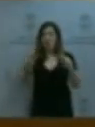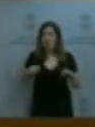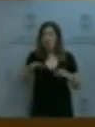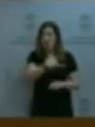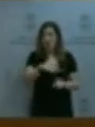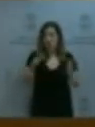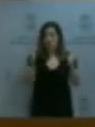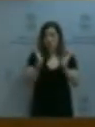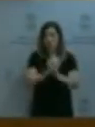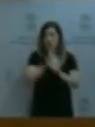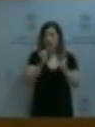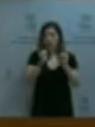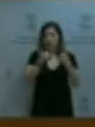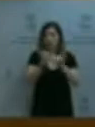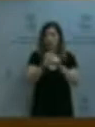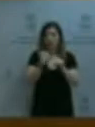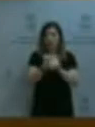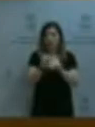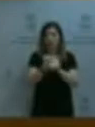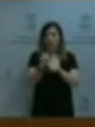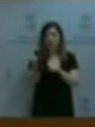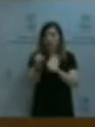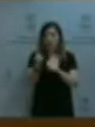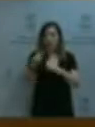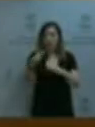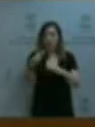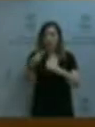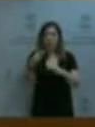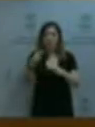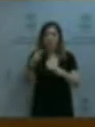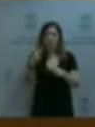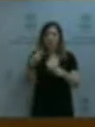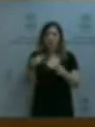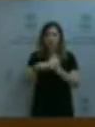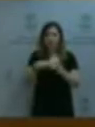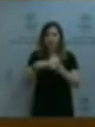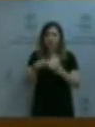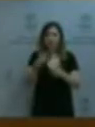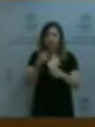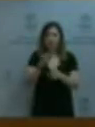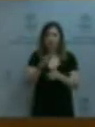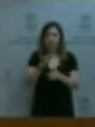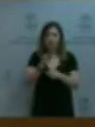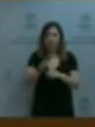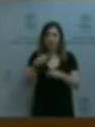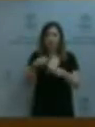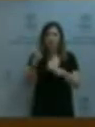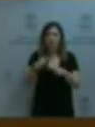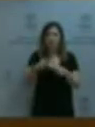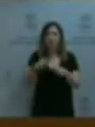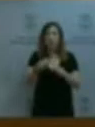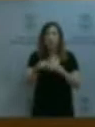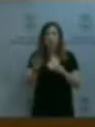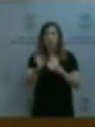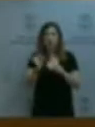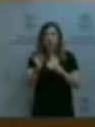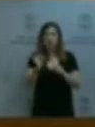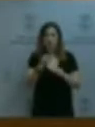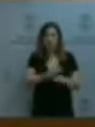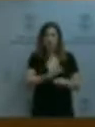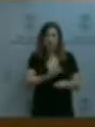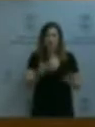pagar un peaje político o sindical. Y el peaje político y sindical era de